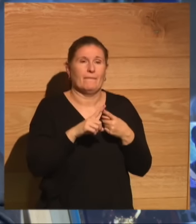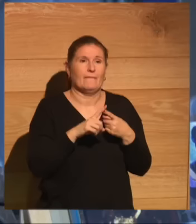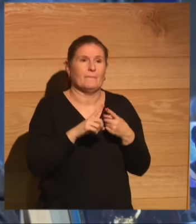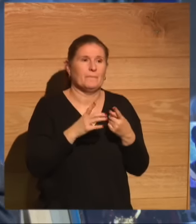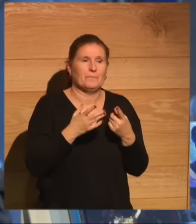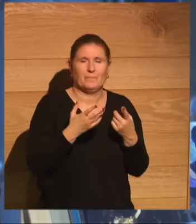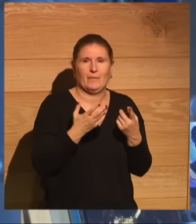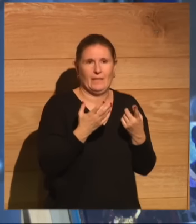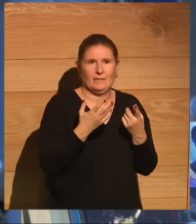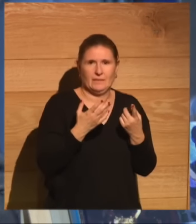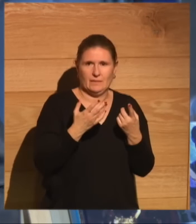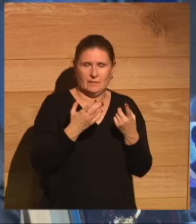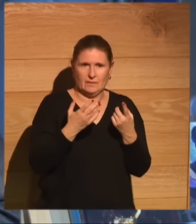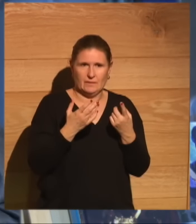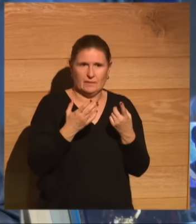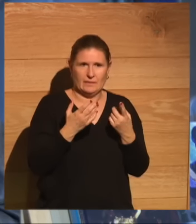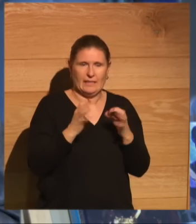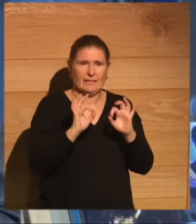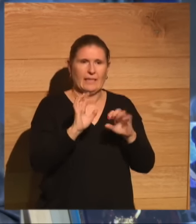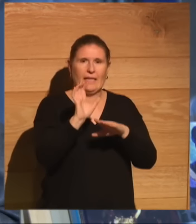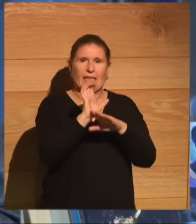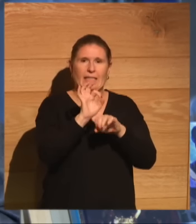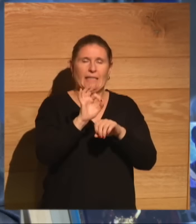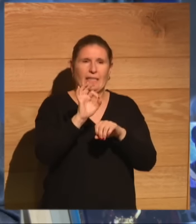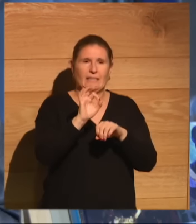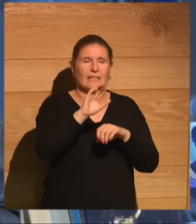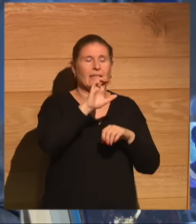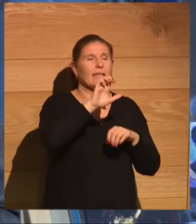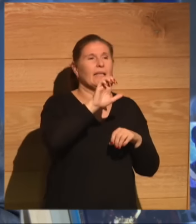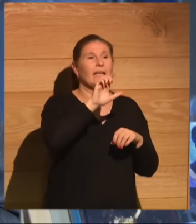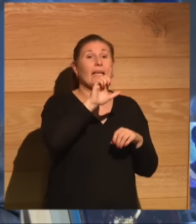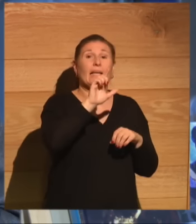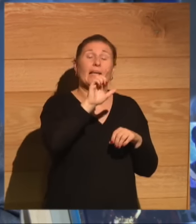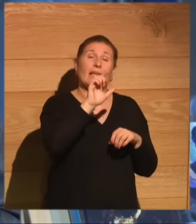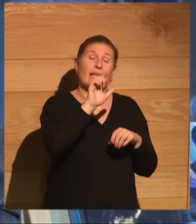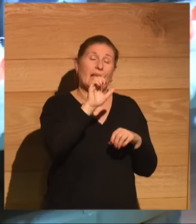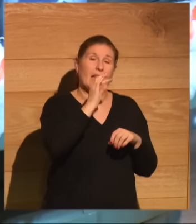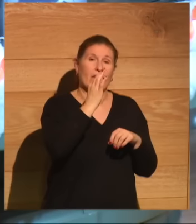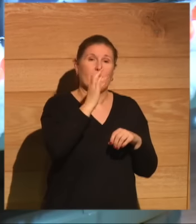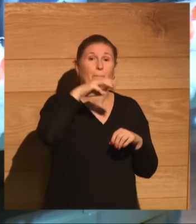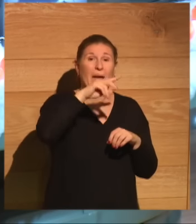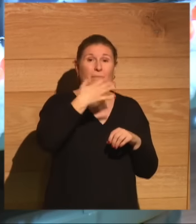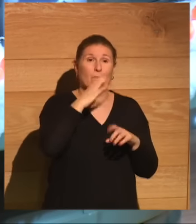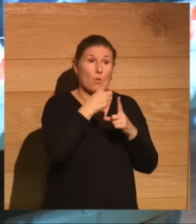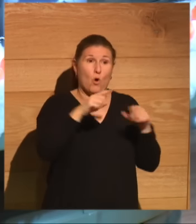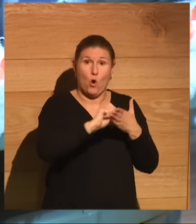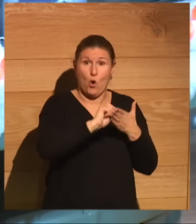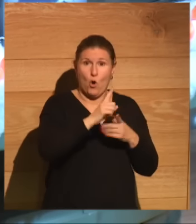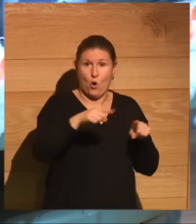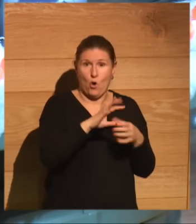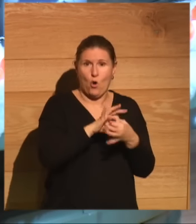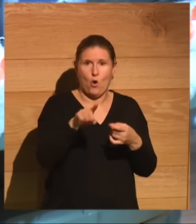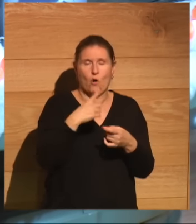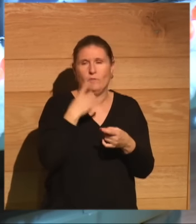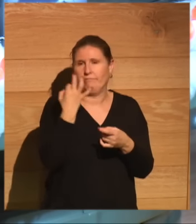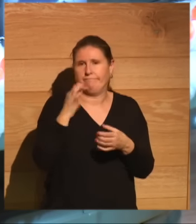pero es que es una constante absoluta. El cine de Burton sin Elfman, no sé cómo se podría ya, aquí, entender. Aquí está, no, o sea, es cumbre,